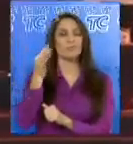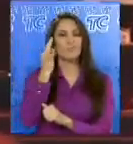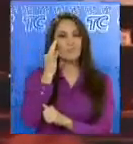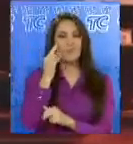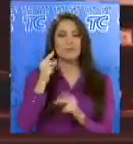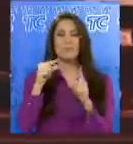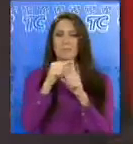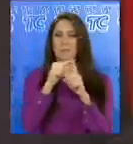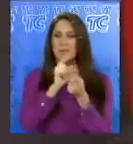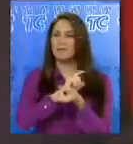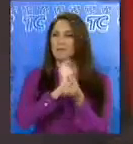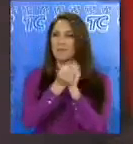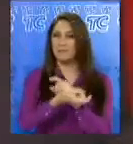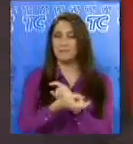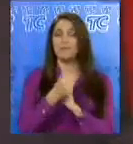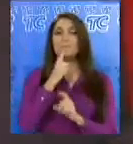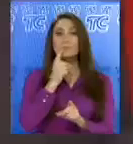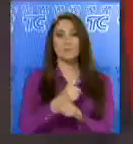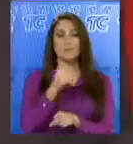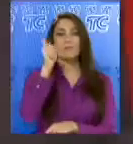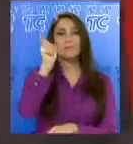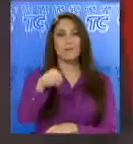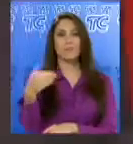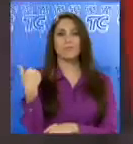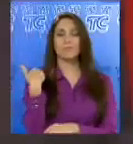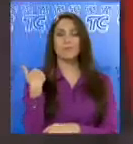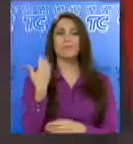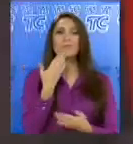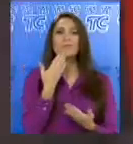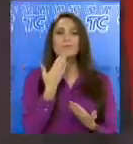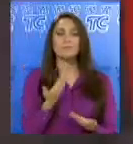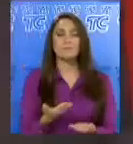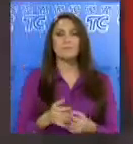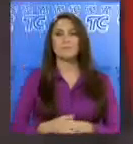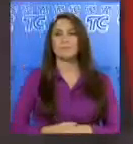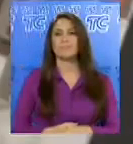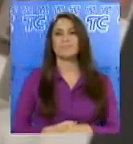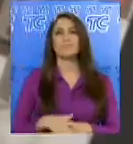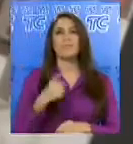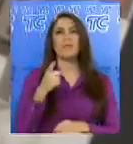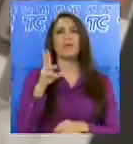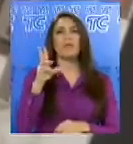sociedad conyugal. Lo que sí se debería determinar, según Alomía, es qué se entiende